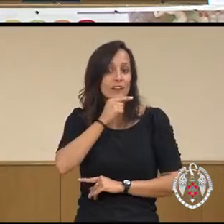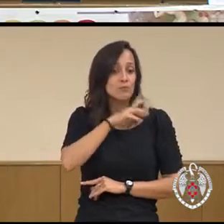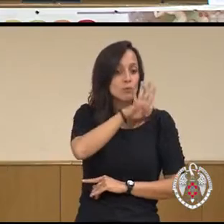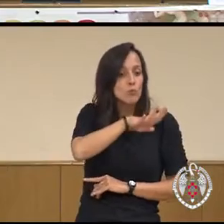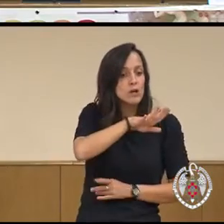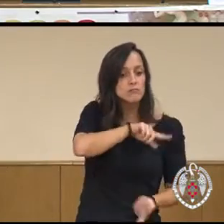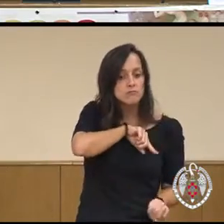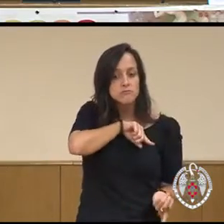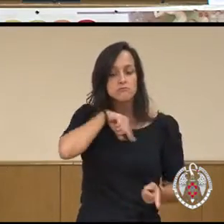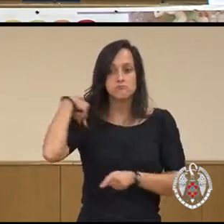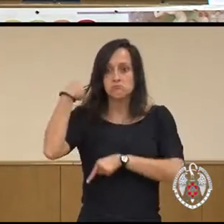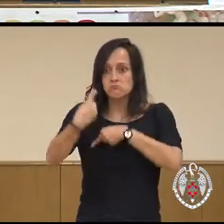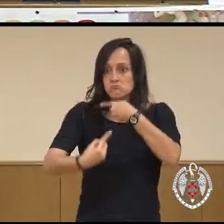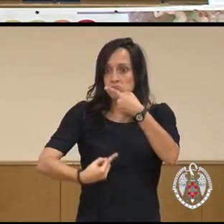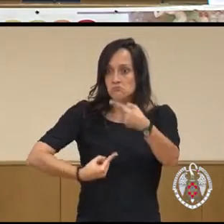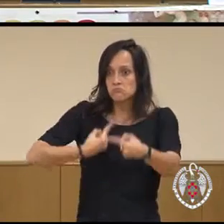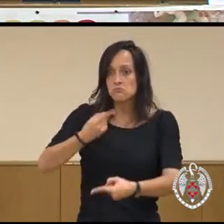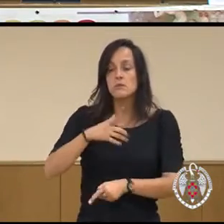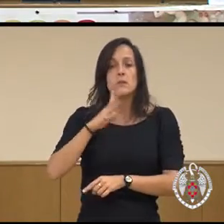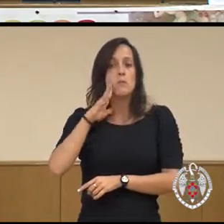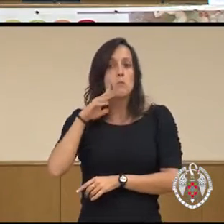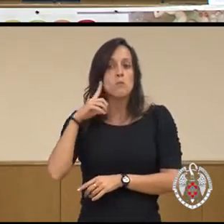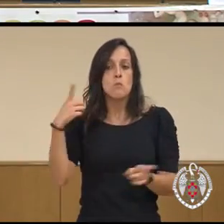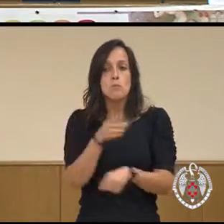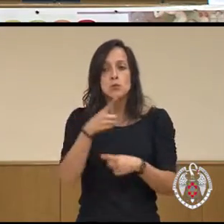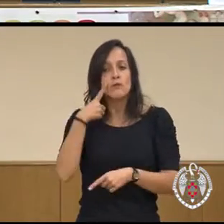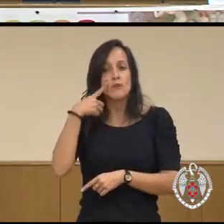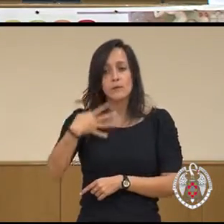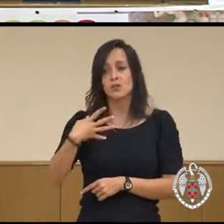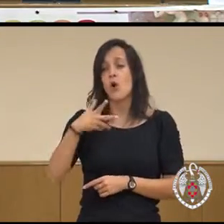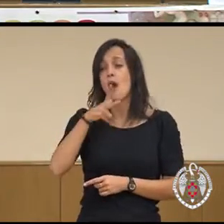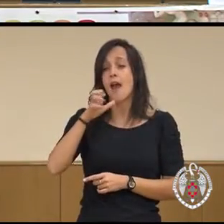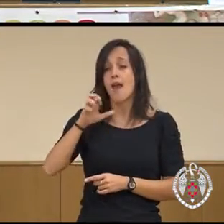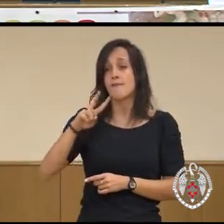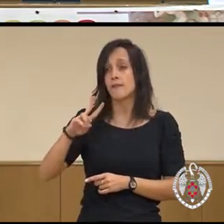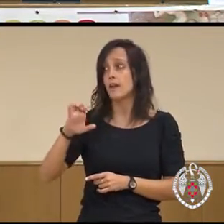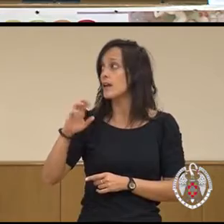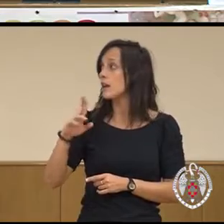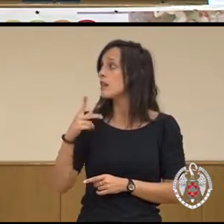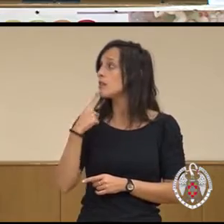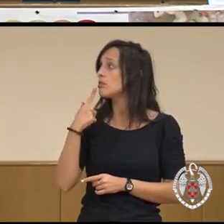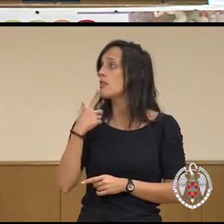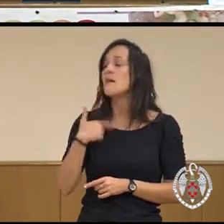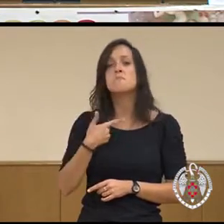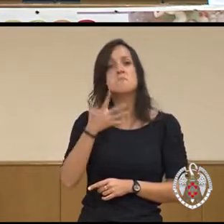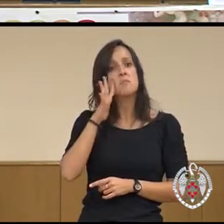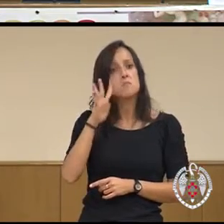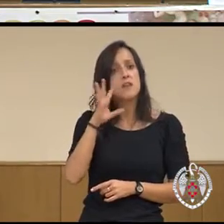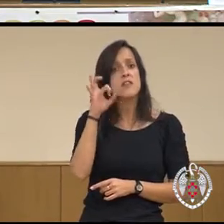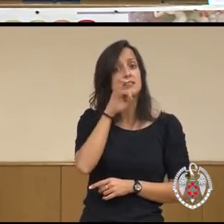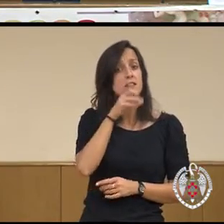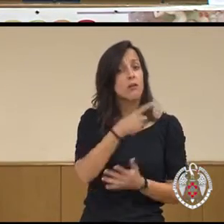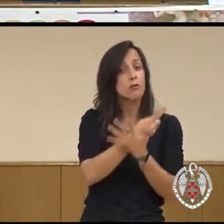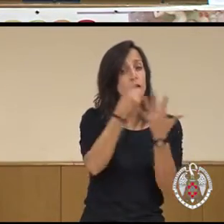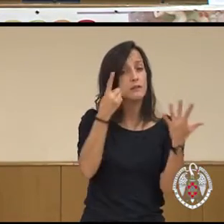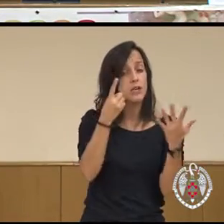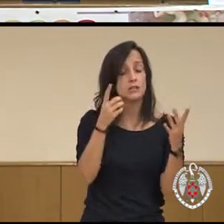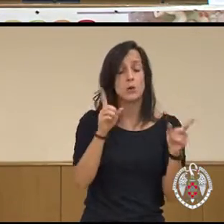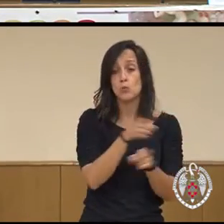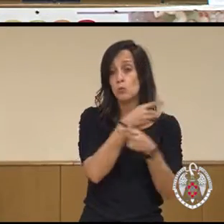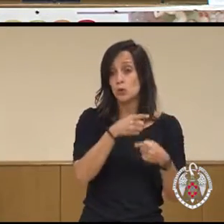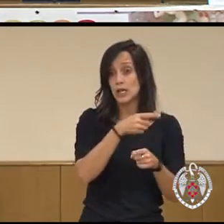Un músico belga muy famoso, Hebert, explicó cómo la música de los vihuelistas españoles del siglo XVI es el precedente más claro de